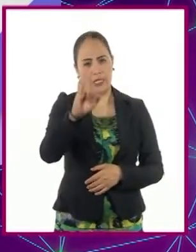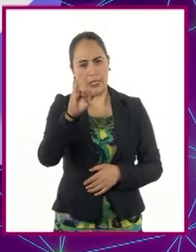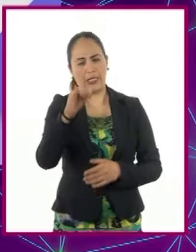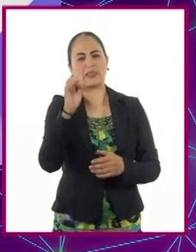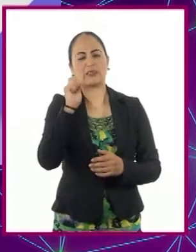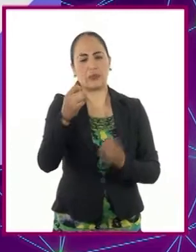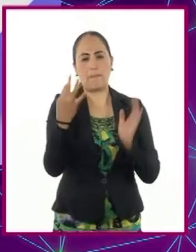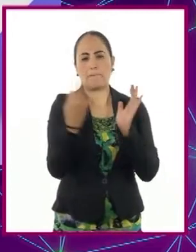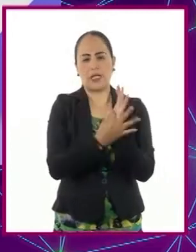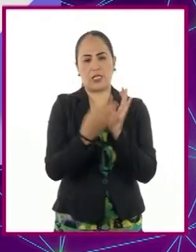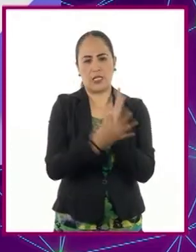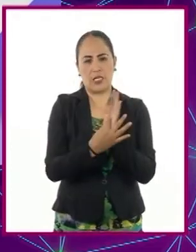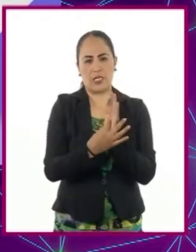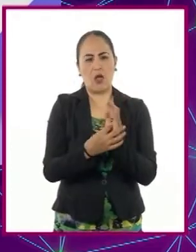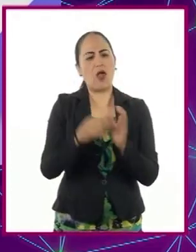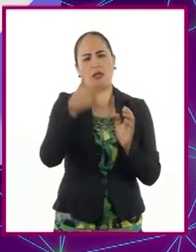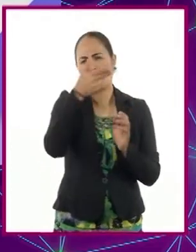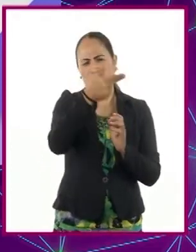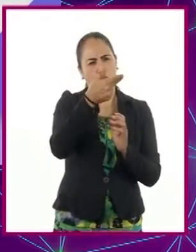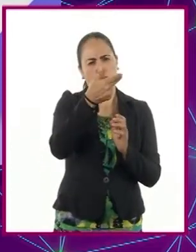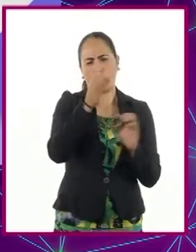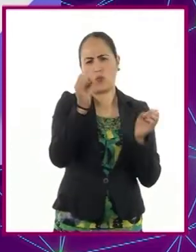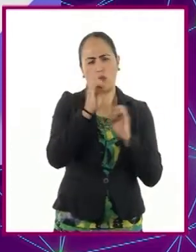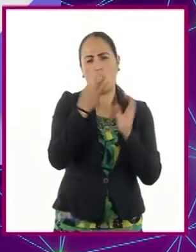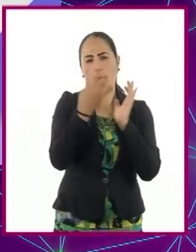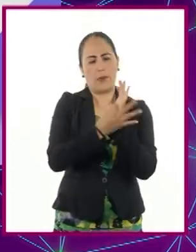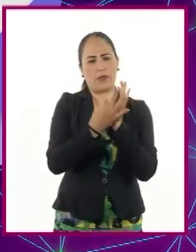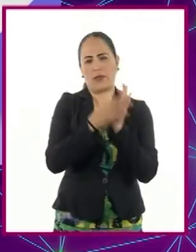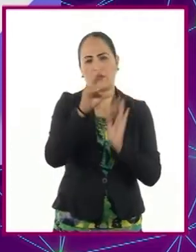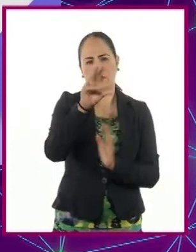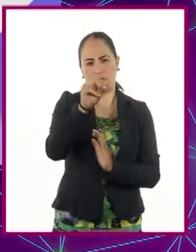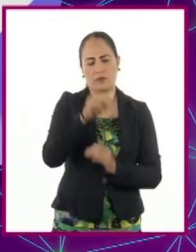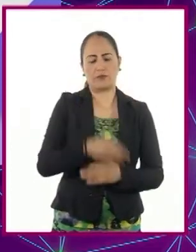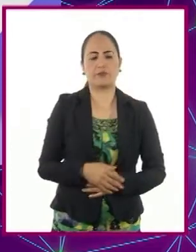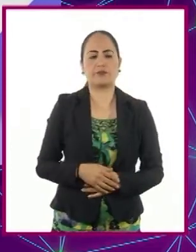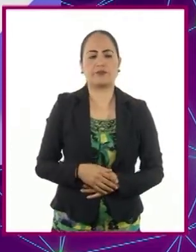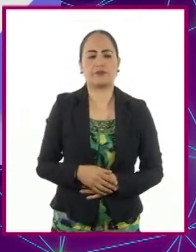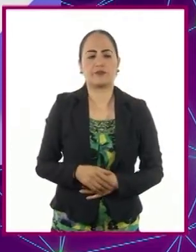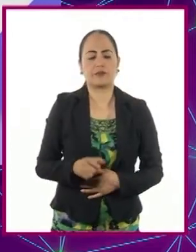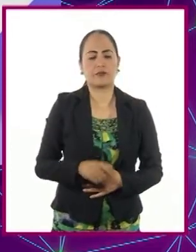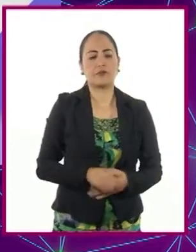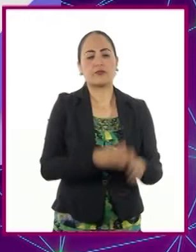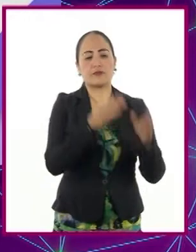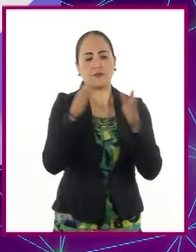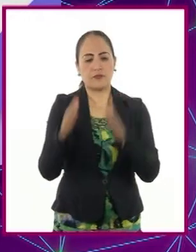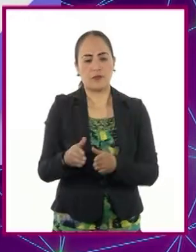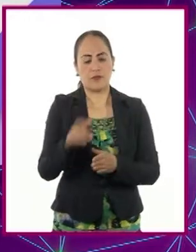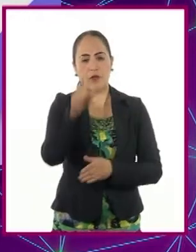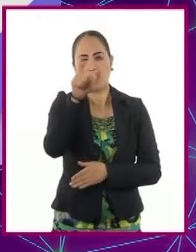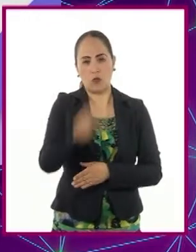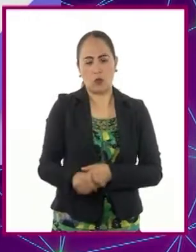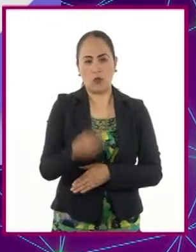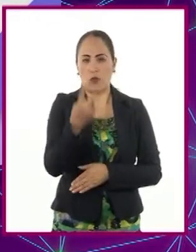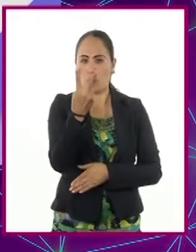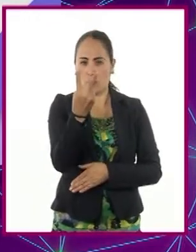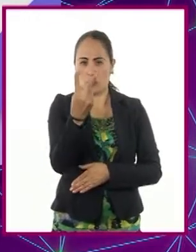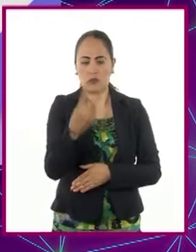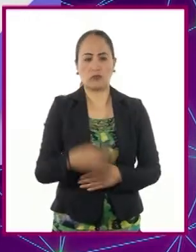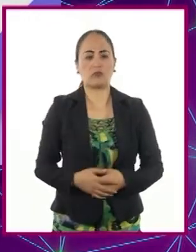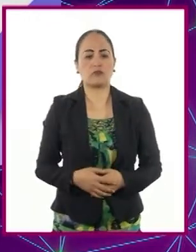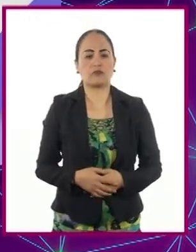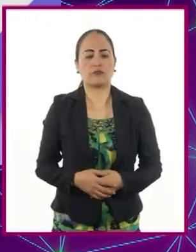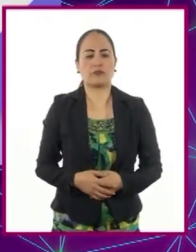a excepción del hidrógeno, que es un no metal. En el grupo 2 se encuentra el berilio, que pertenece a los